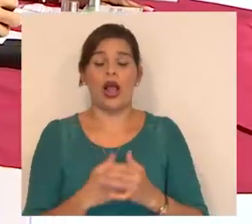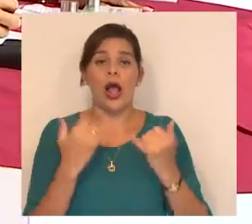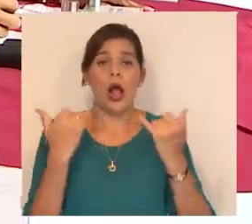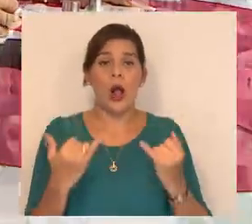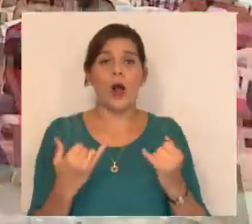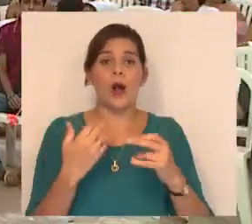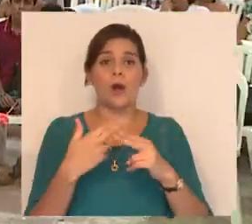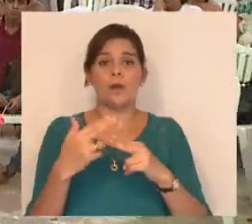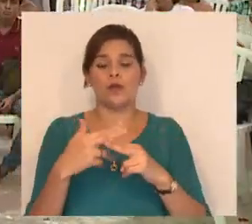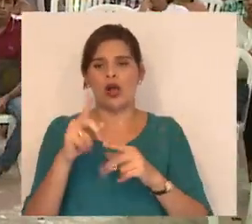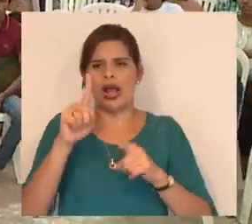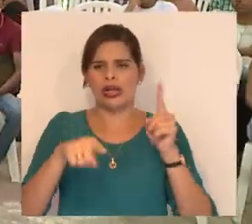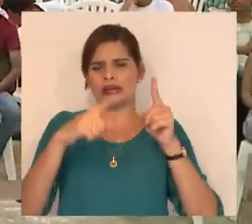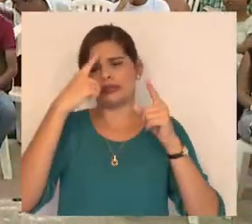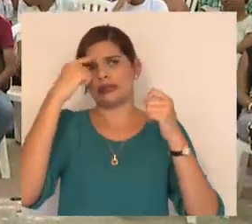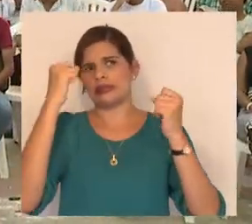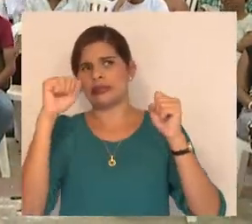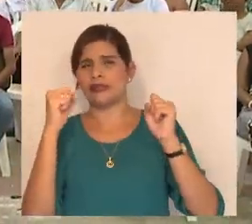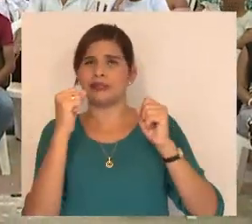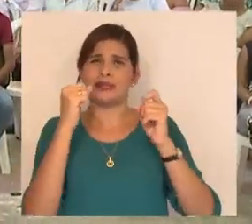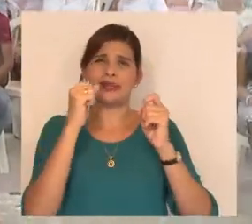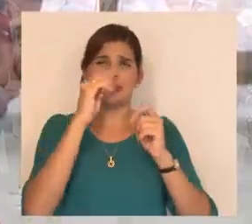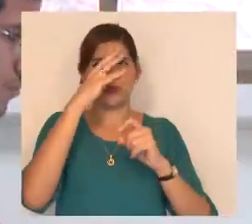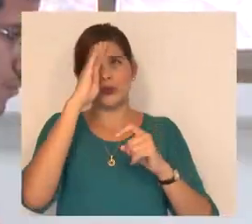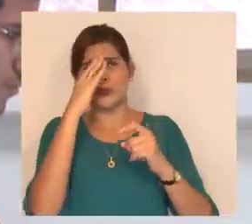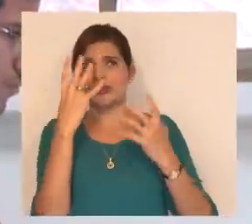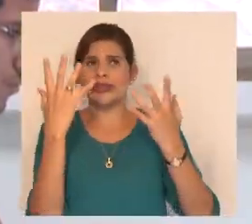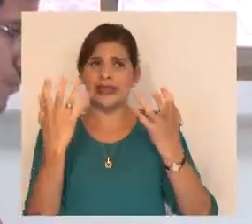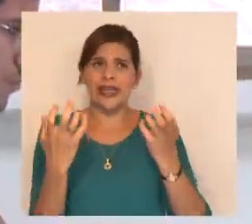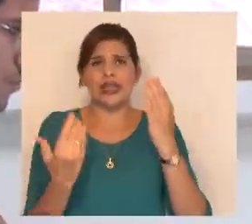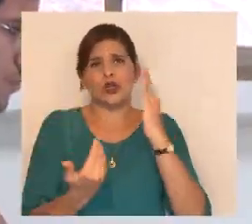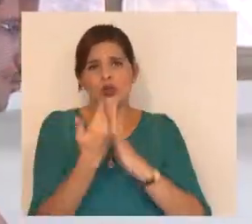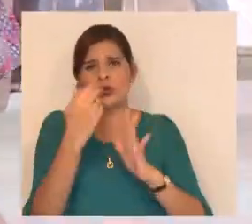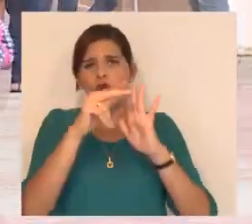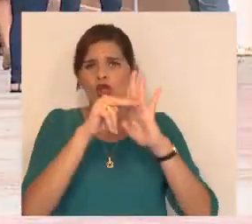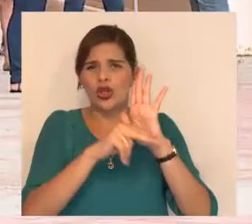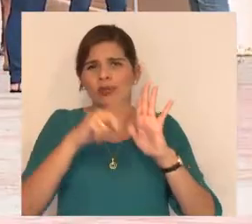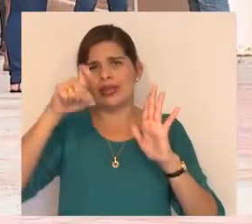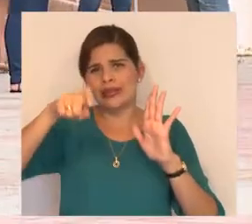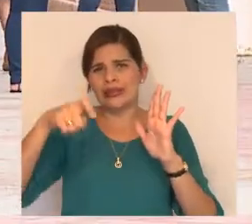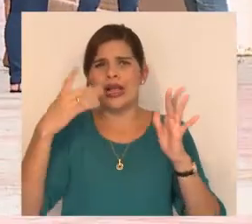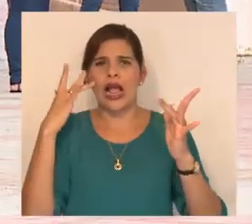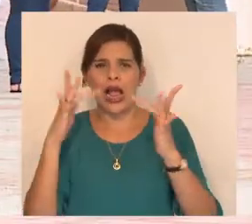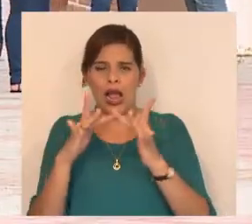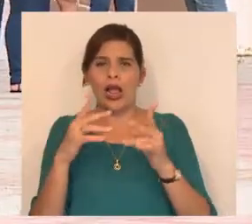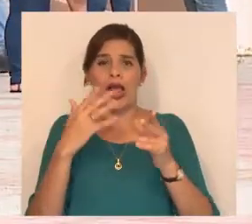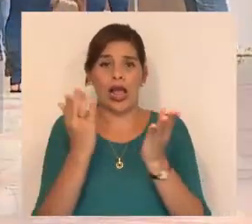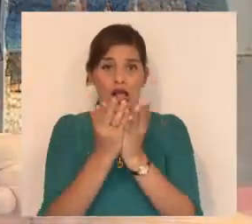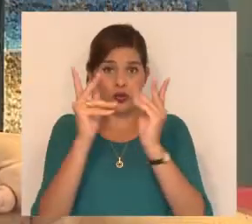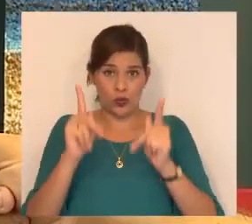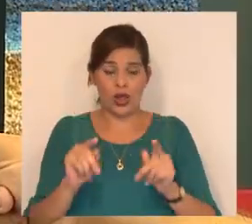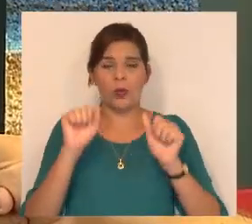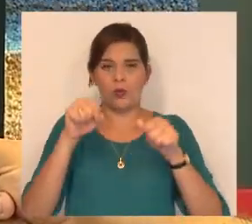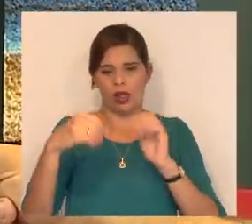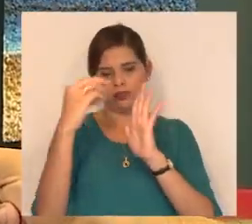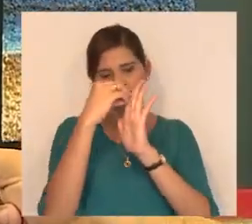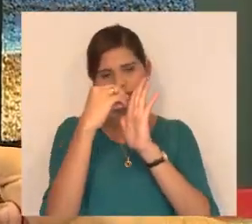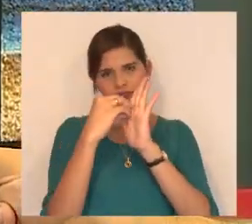ese proceso de socialización se van a recoger nuevas inquietudes, expectativas,